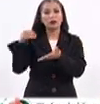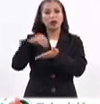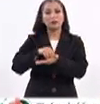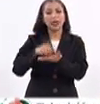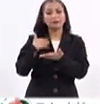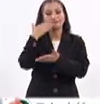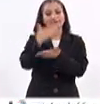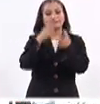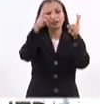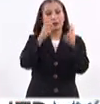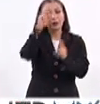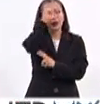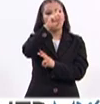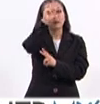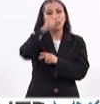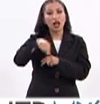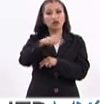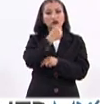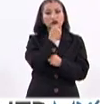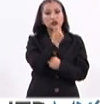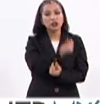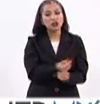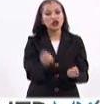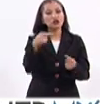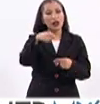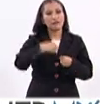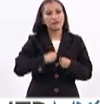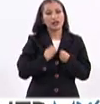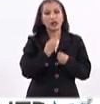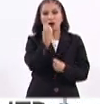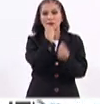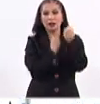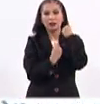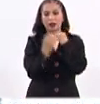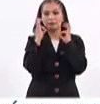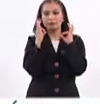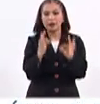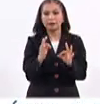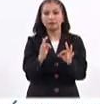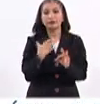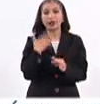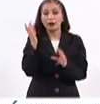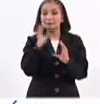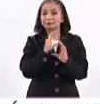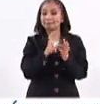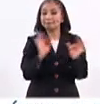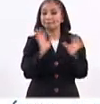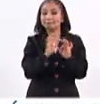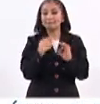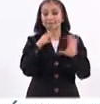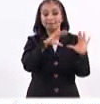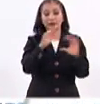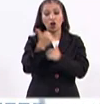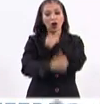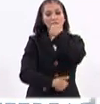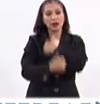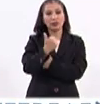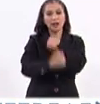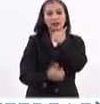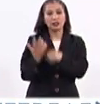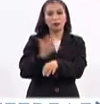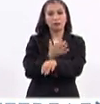incluyen contenidos para orientar a los niños a llevar una alimentación adecuada, inculcarles el espíritu de competencia